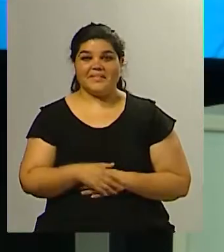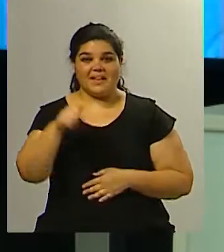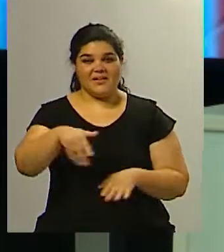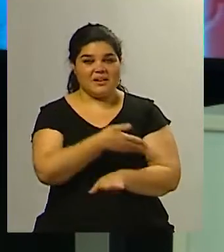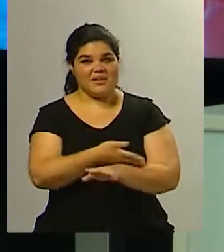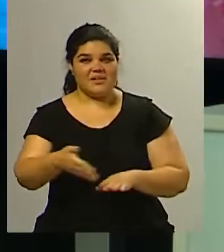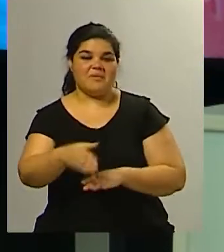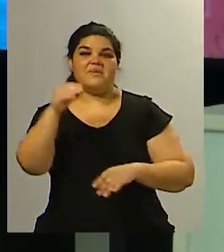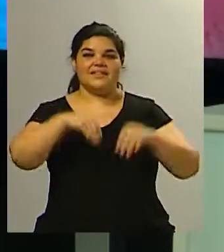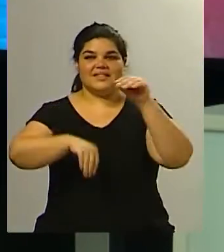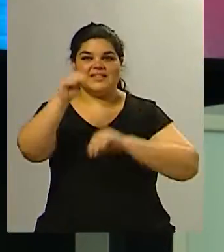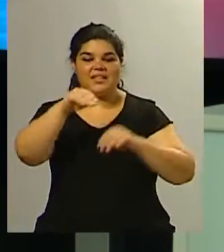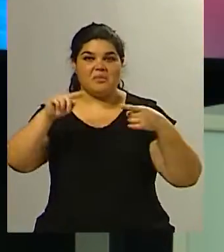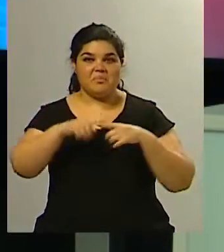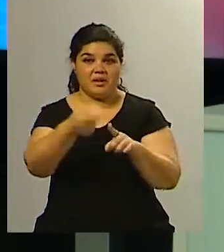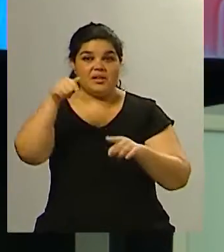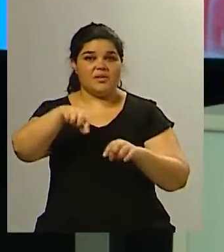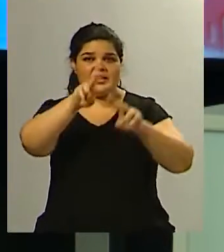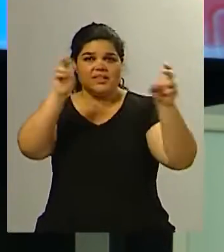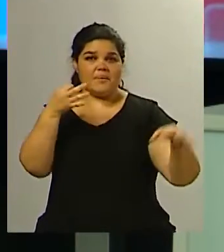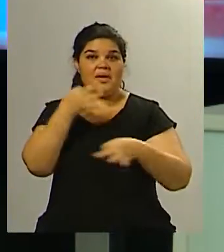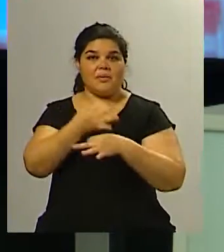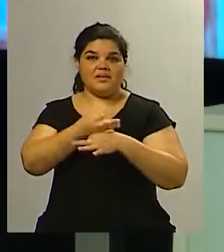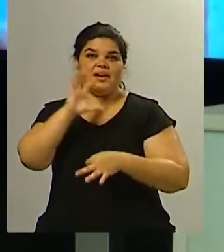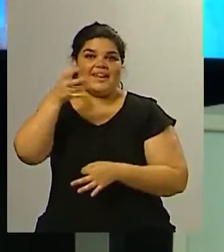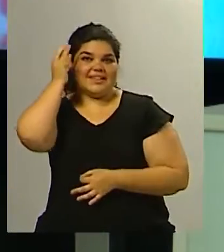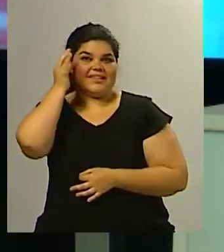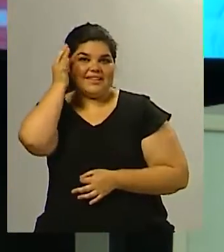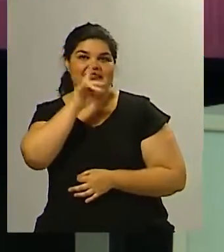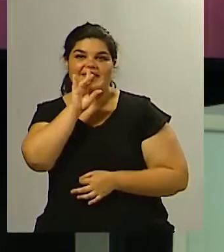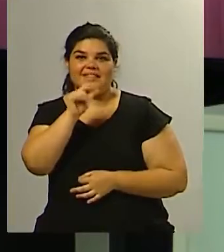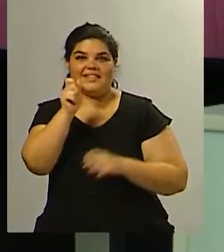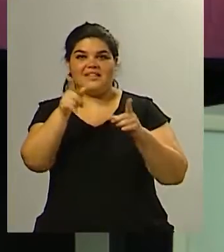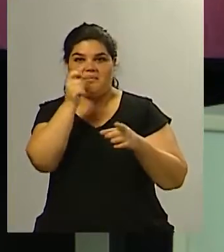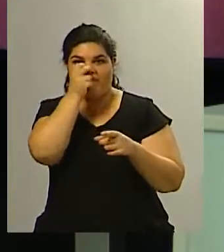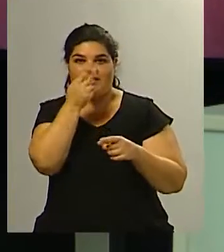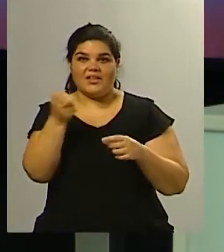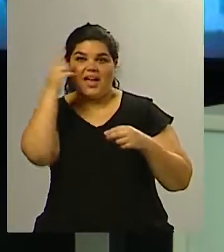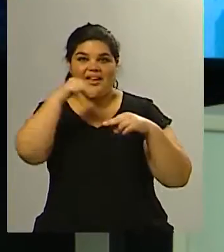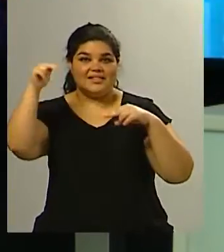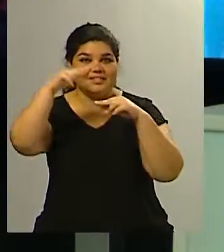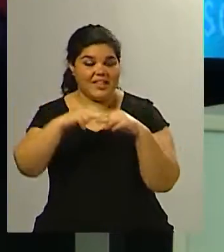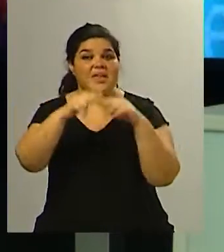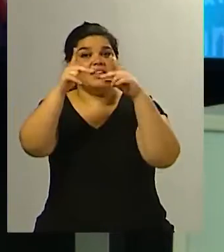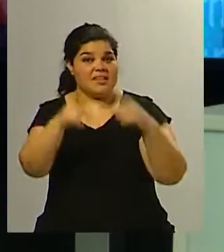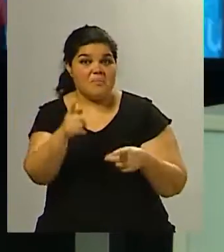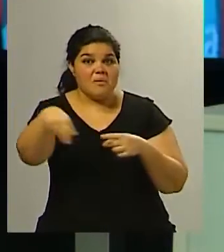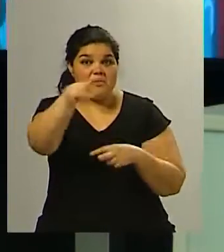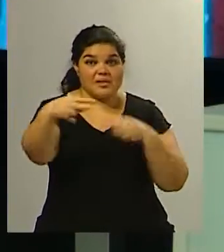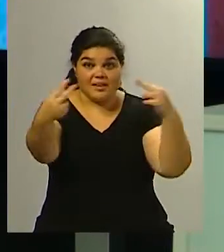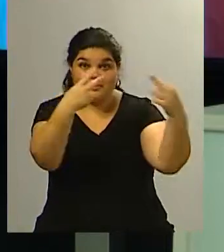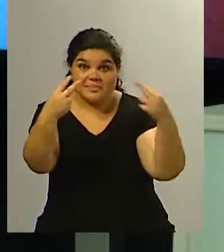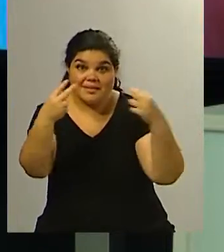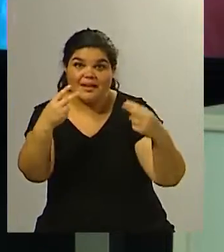Seguimos aquí en Chat Político, estamos hablando de educación, estamos en el 30 de la TDA, 22 de Supercanal HD. Para ustedes que están ahí del otro lado y tal vez seguramente